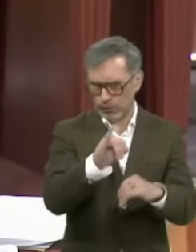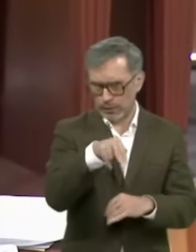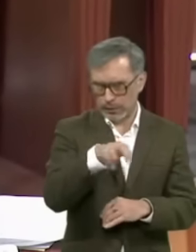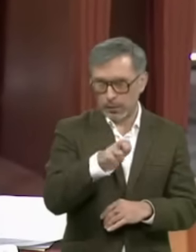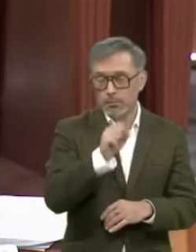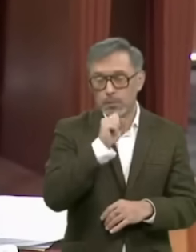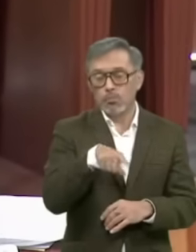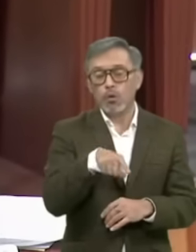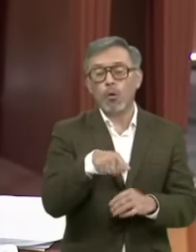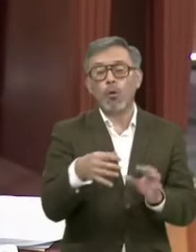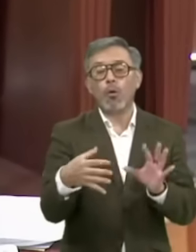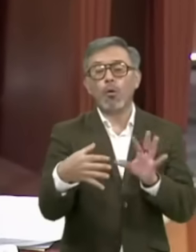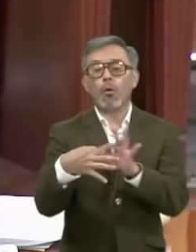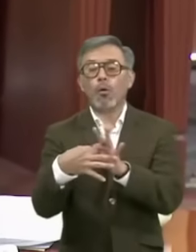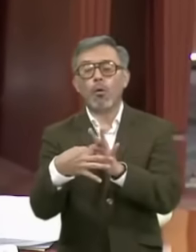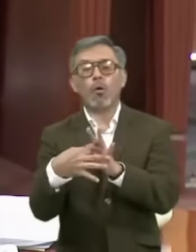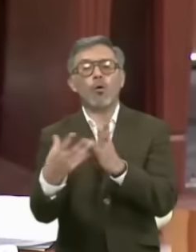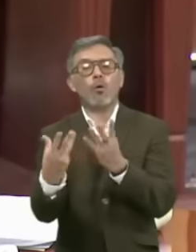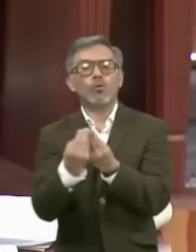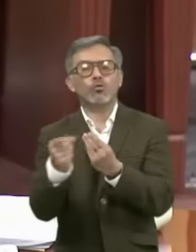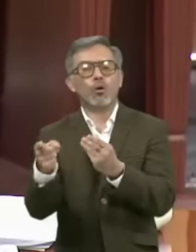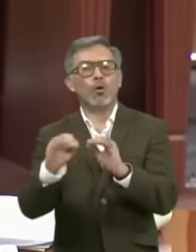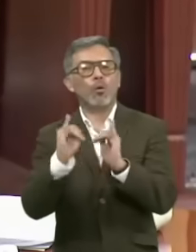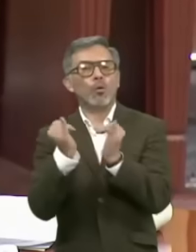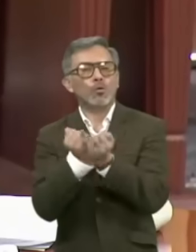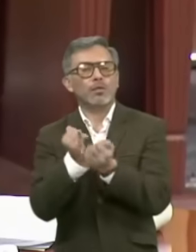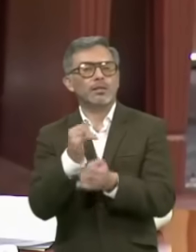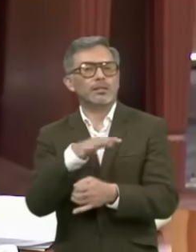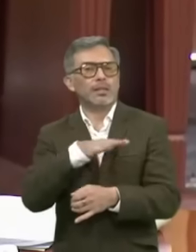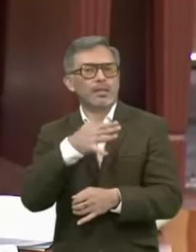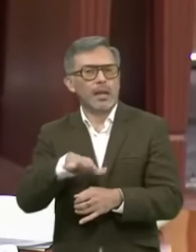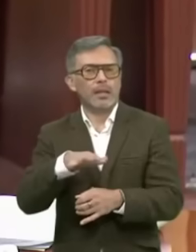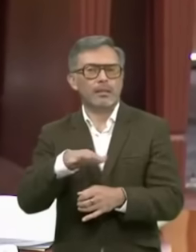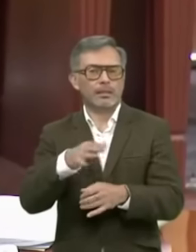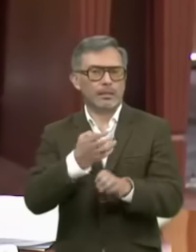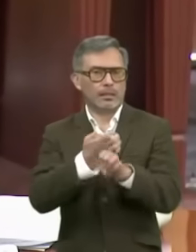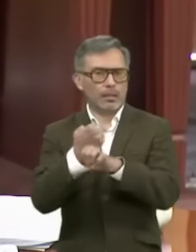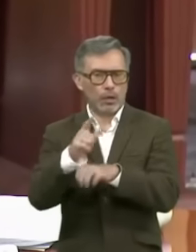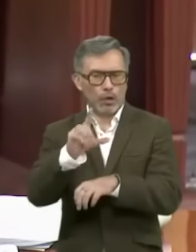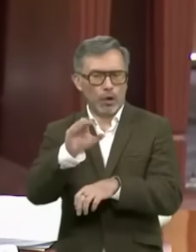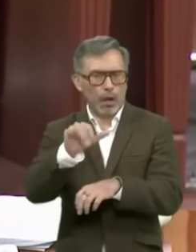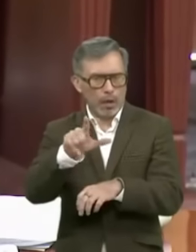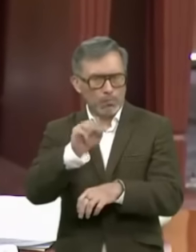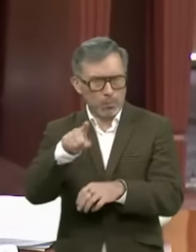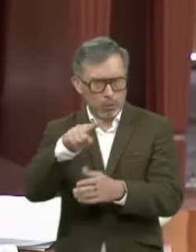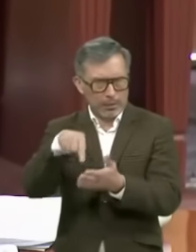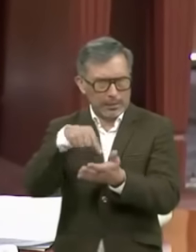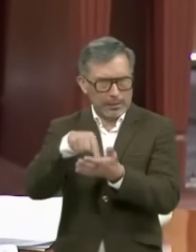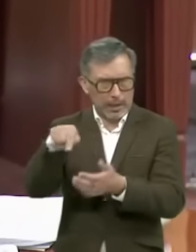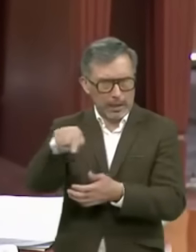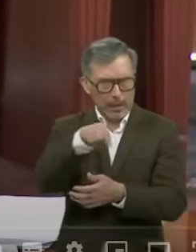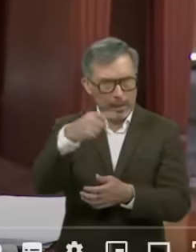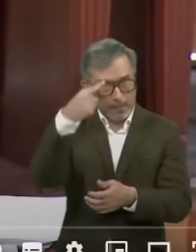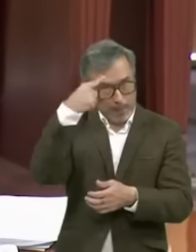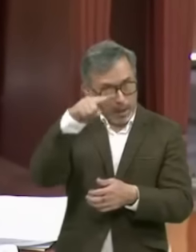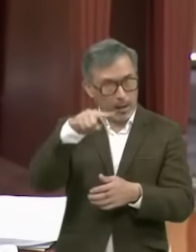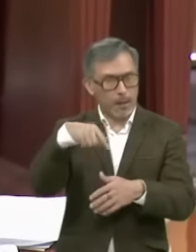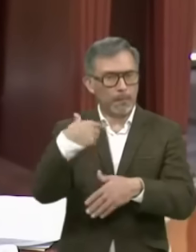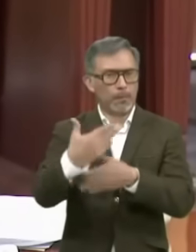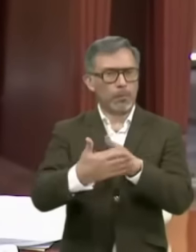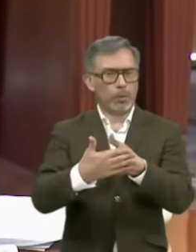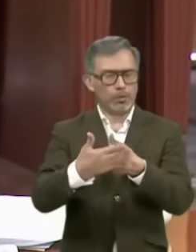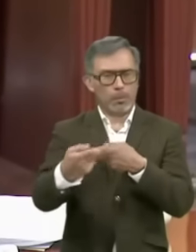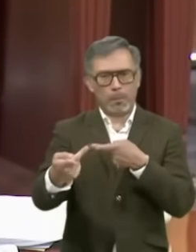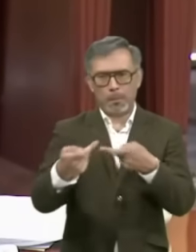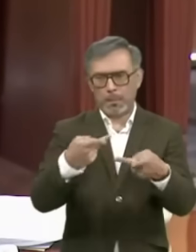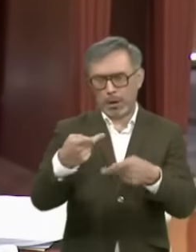las juntas locales y distritales ejecutivas relacionadas para la organización de las elecciones de